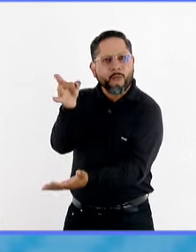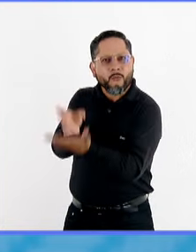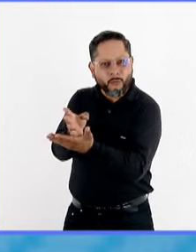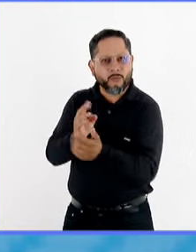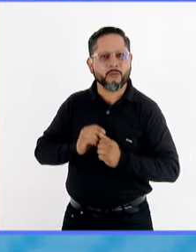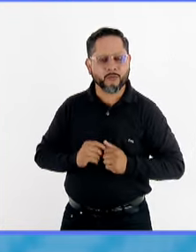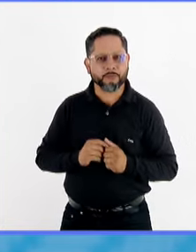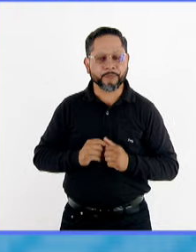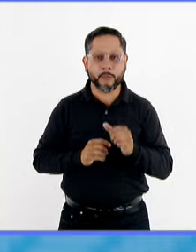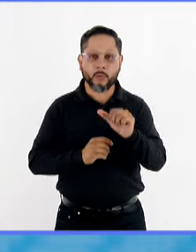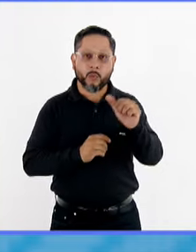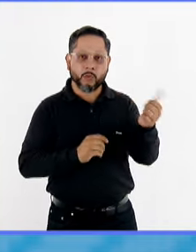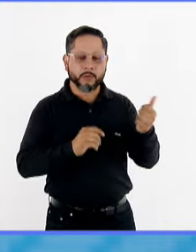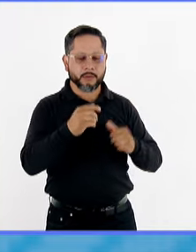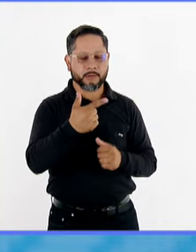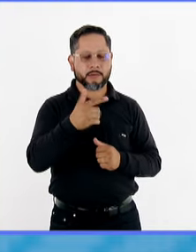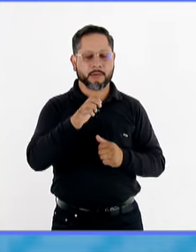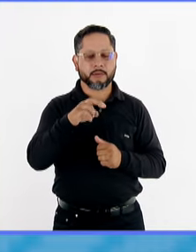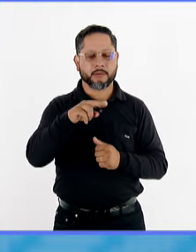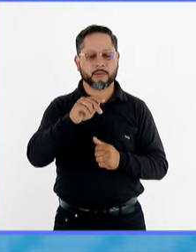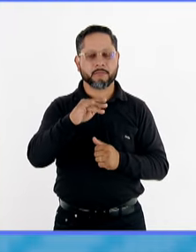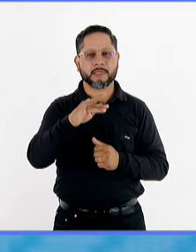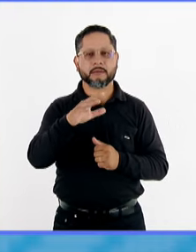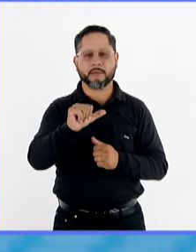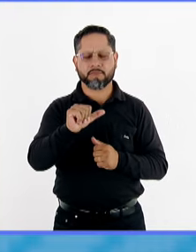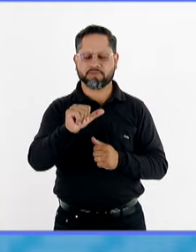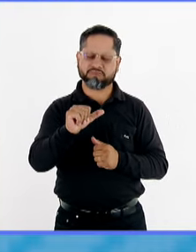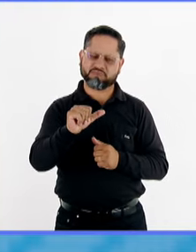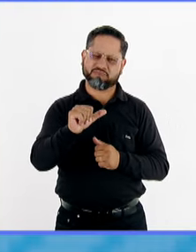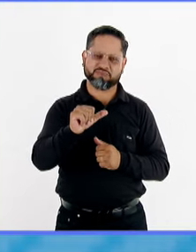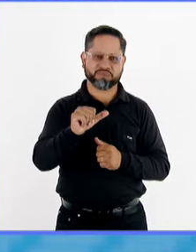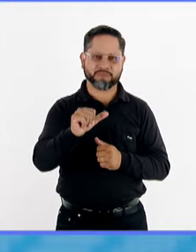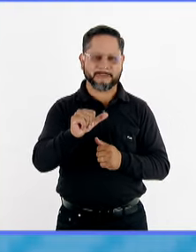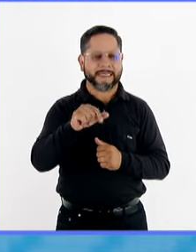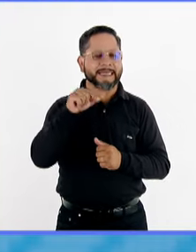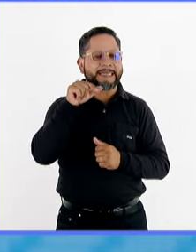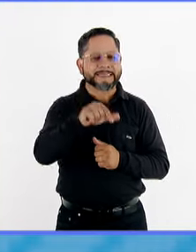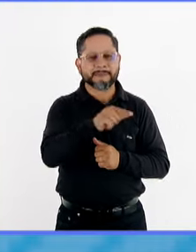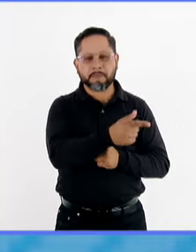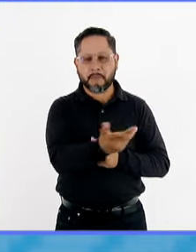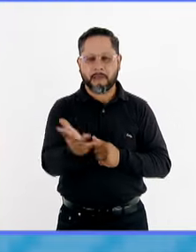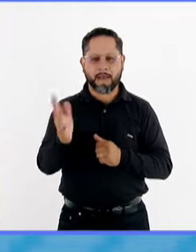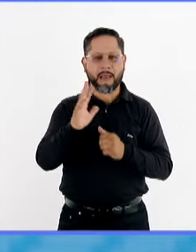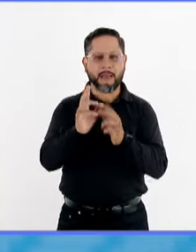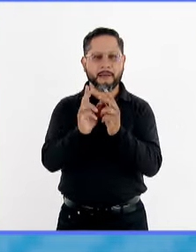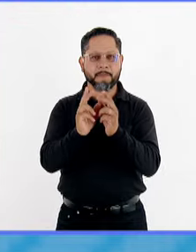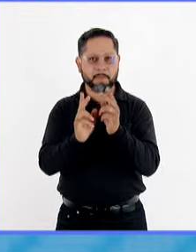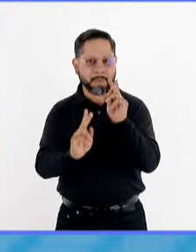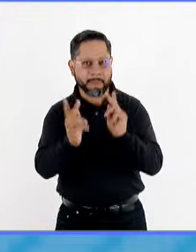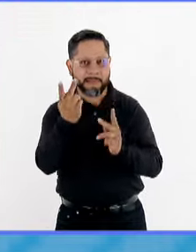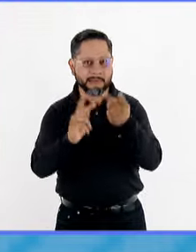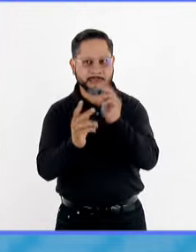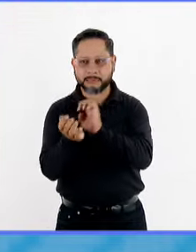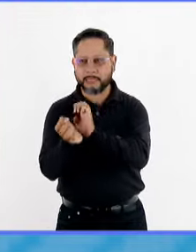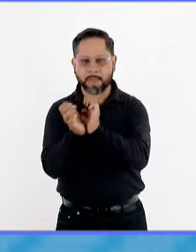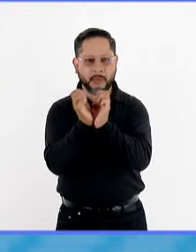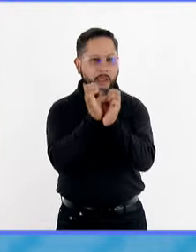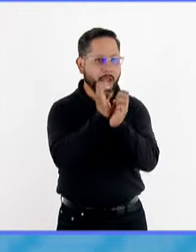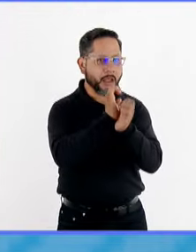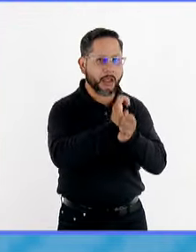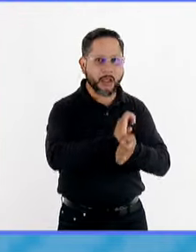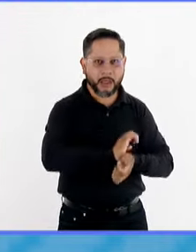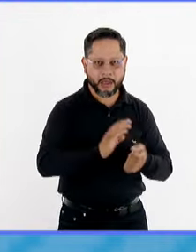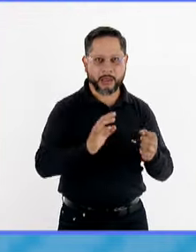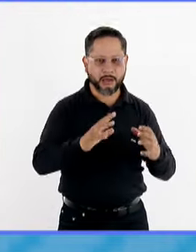genómica, entendiendo cómo han evolucionado y diversificado algunas especies, por ejemplo, los